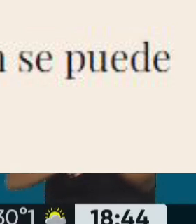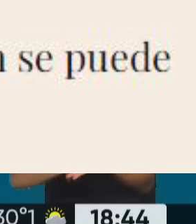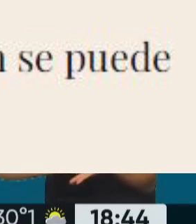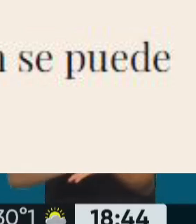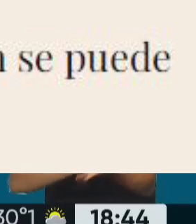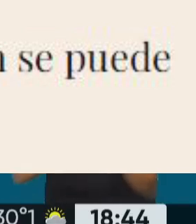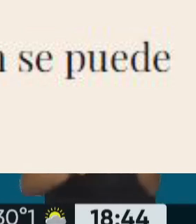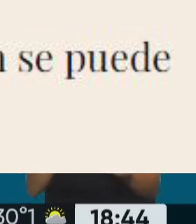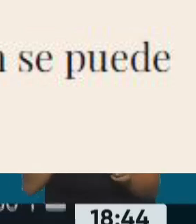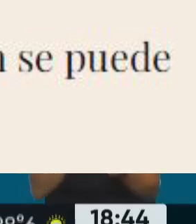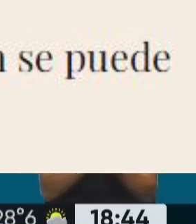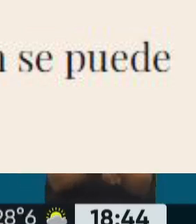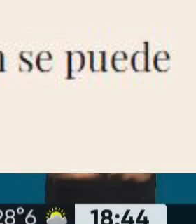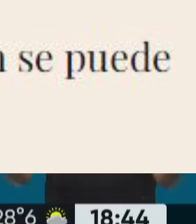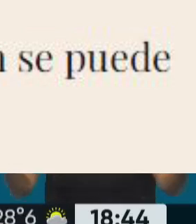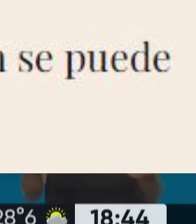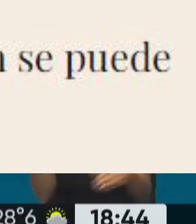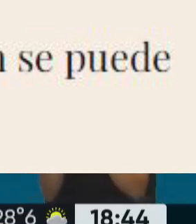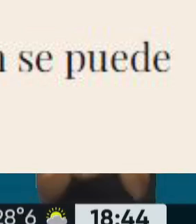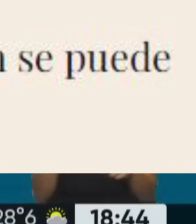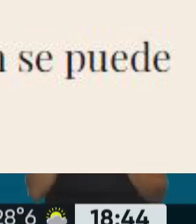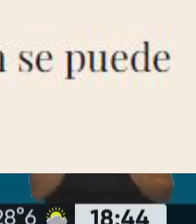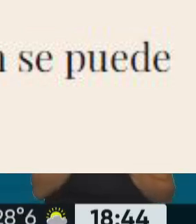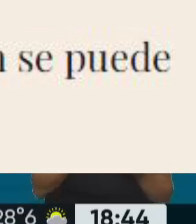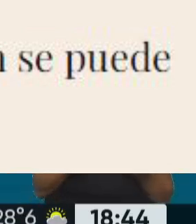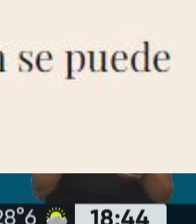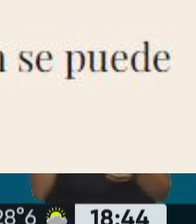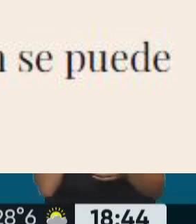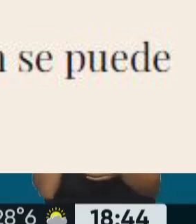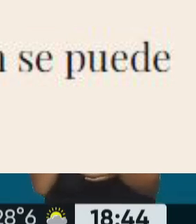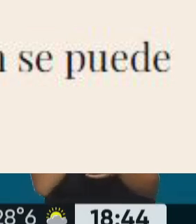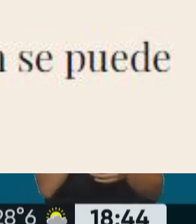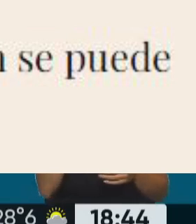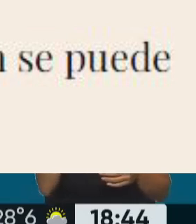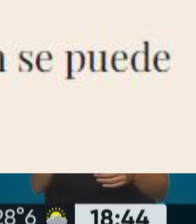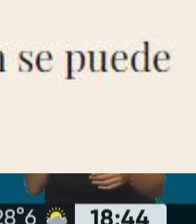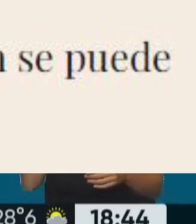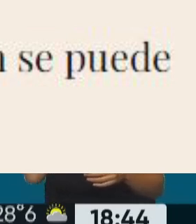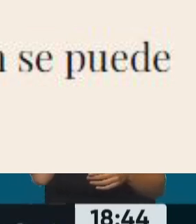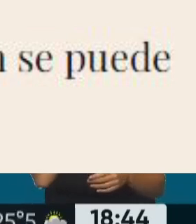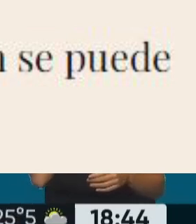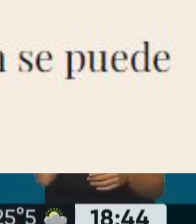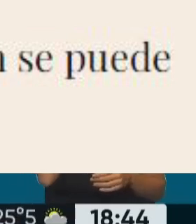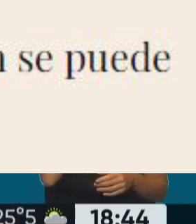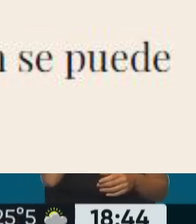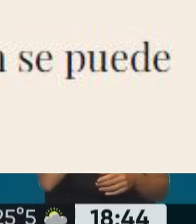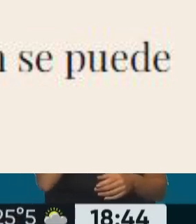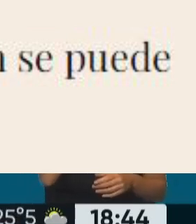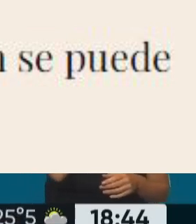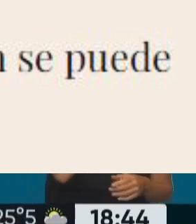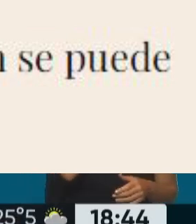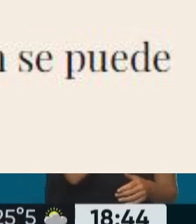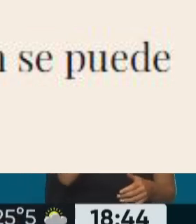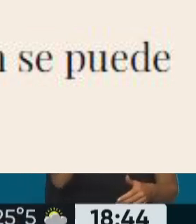Aplica también para clientes que están en el exterior. 2. Utilizando los cajeros automáticos con biometría dactilar en cualquier entidad